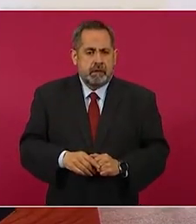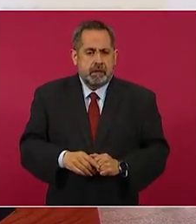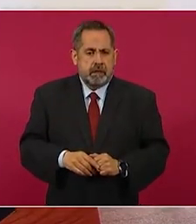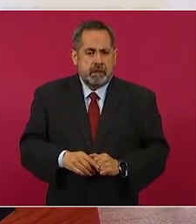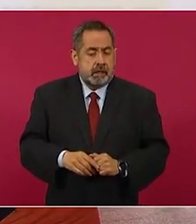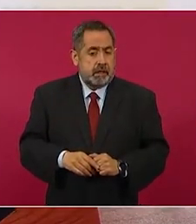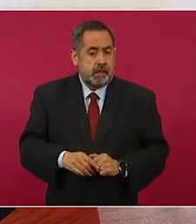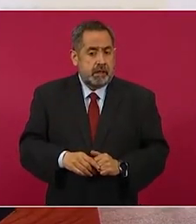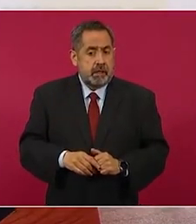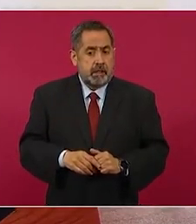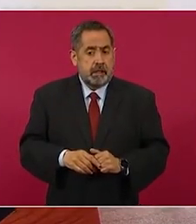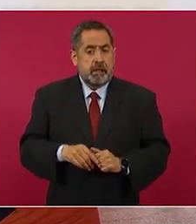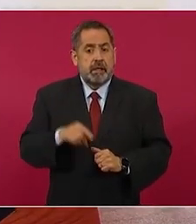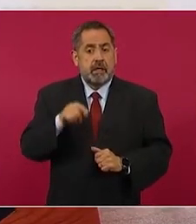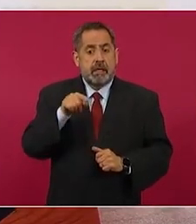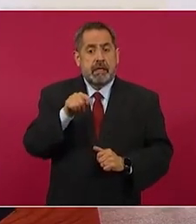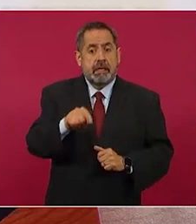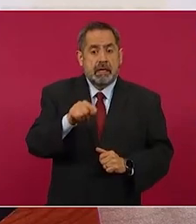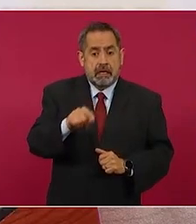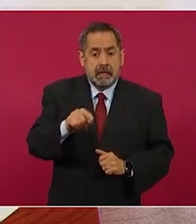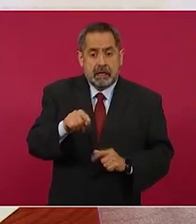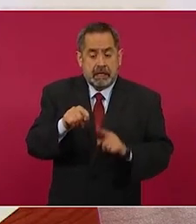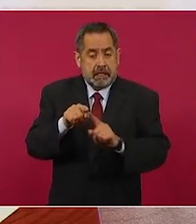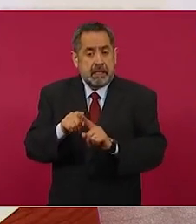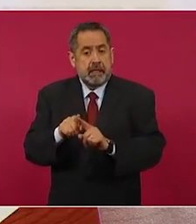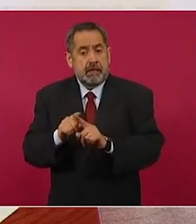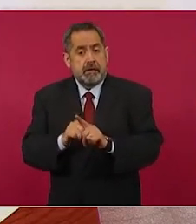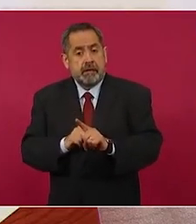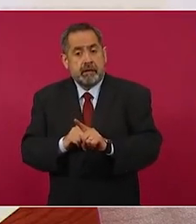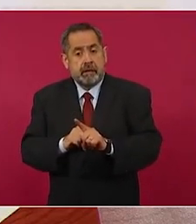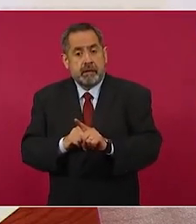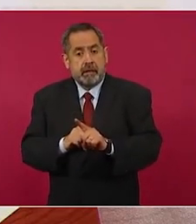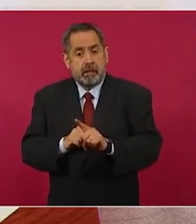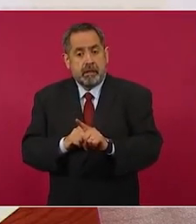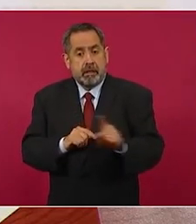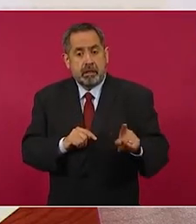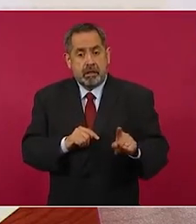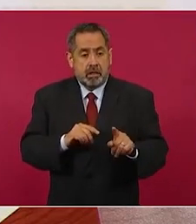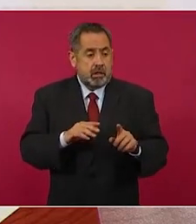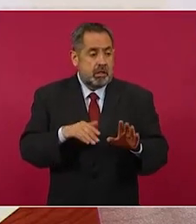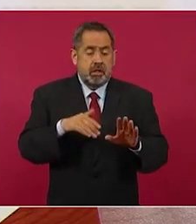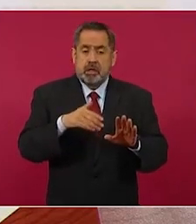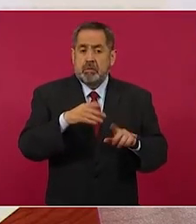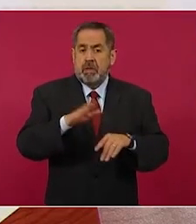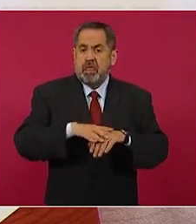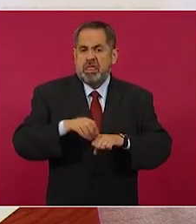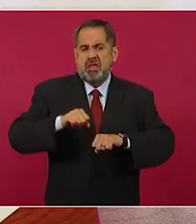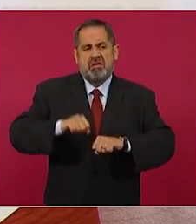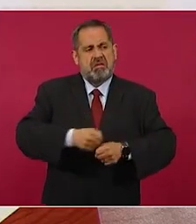había sobajado, había actuado con prepotencia,